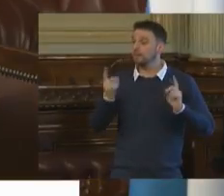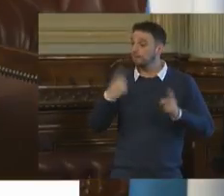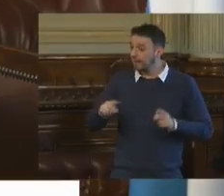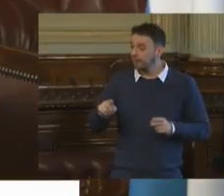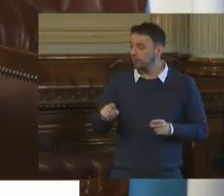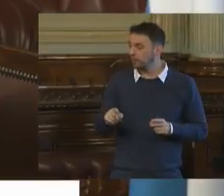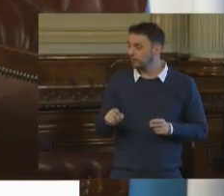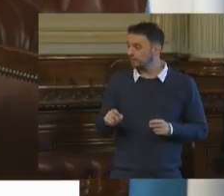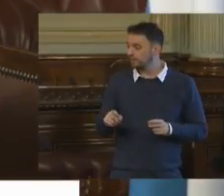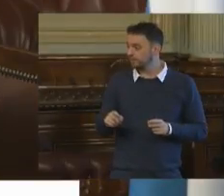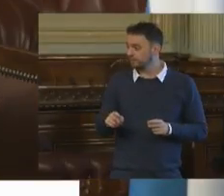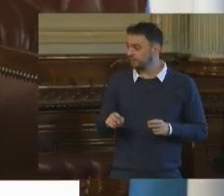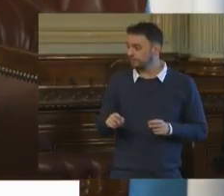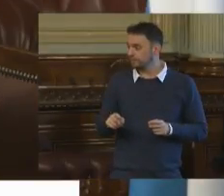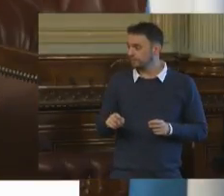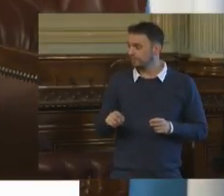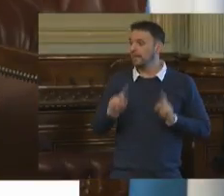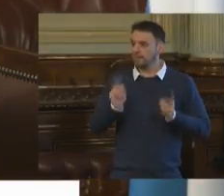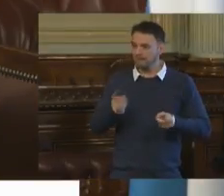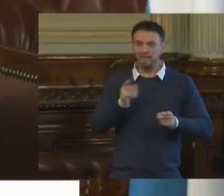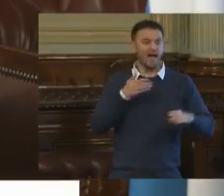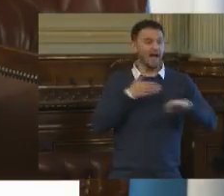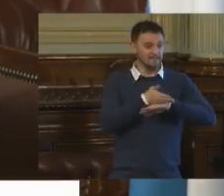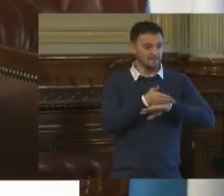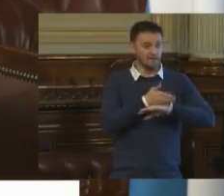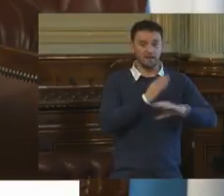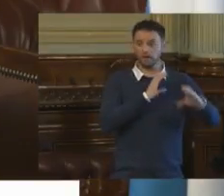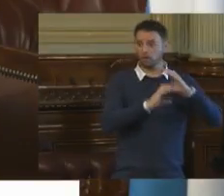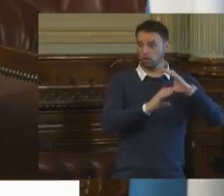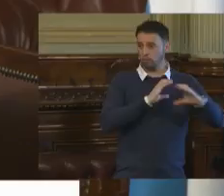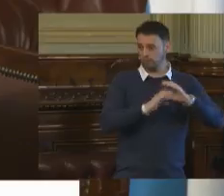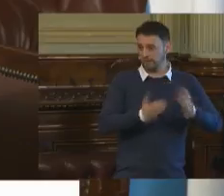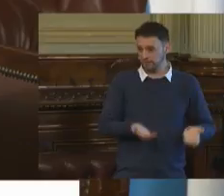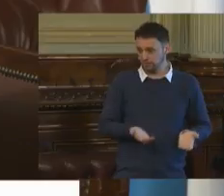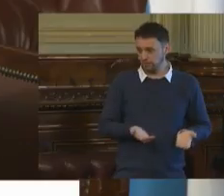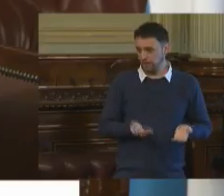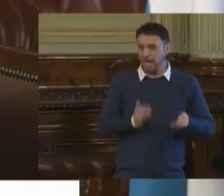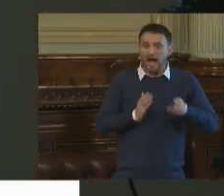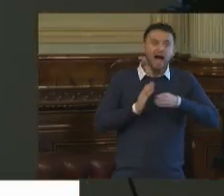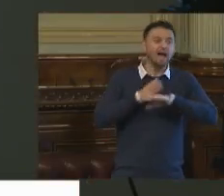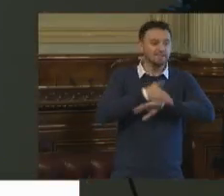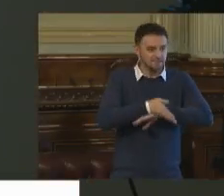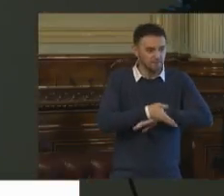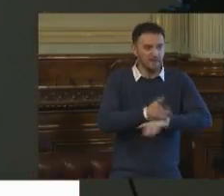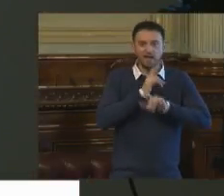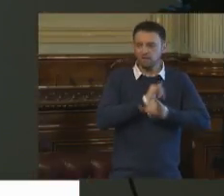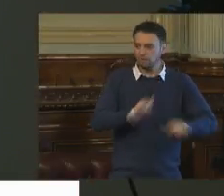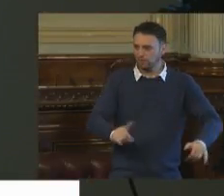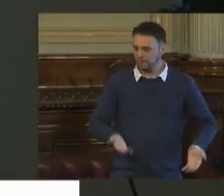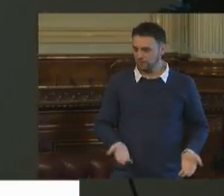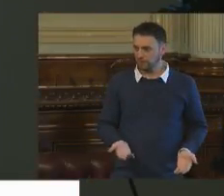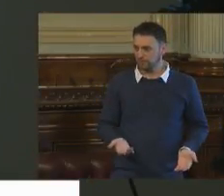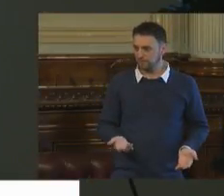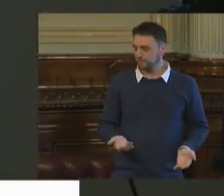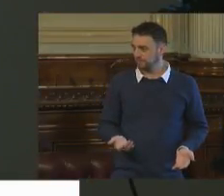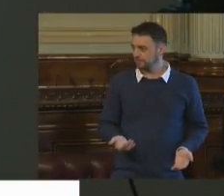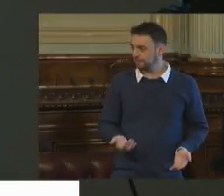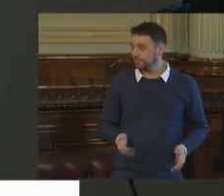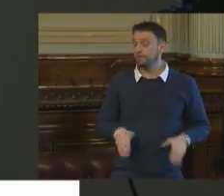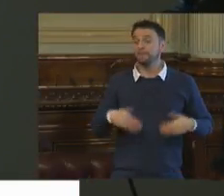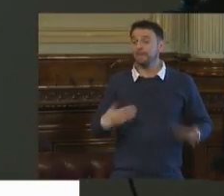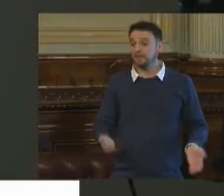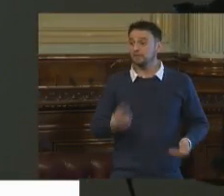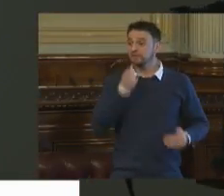es también lo que se refiere a la accesibilidad a la comunicación y lo que se refiere a la accesibilidad de los contenidos de la información entonces